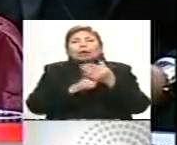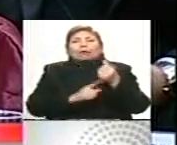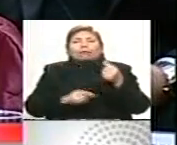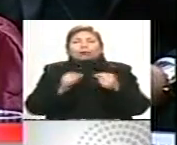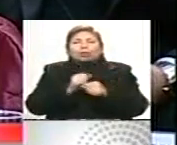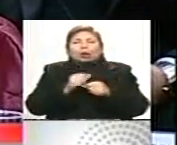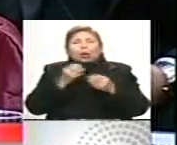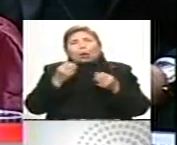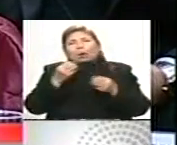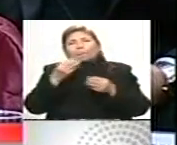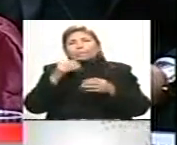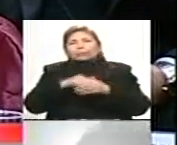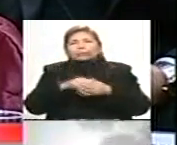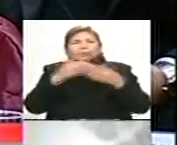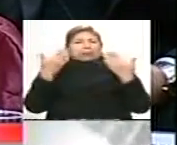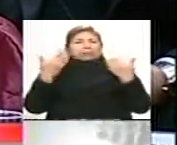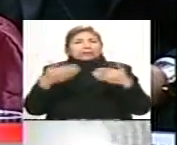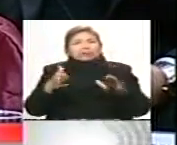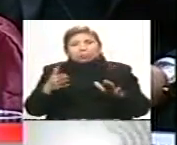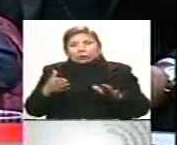voto de investidura.